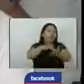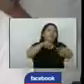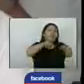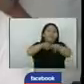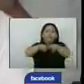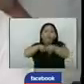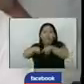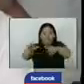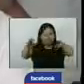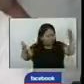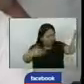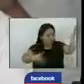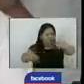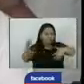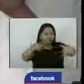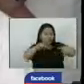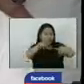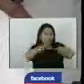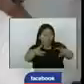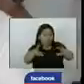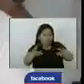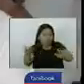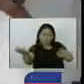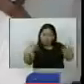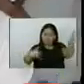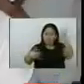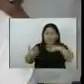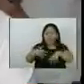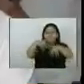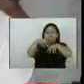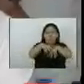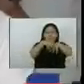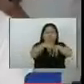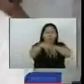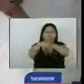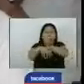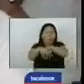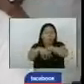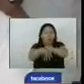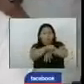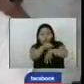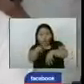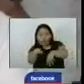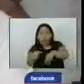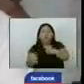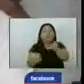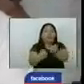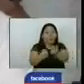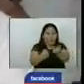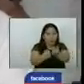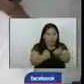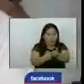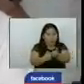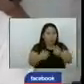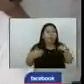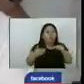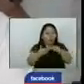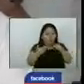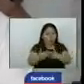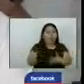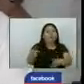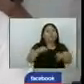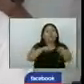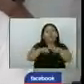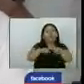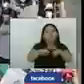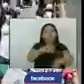el llamado a toda la población a que nos acompañe en esta marcha si también apoya la reelección del